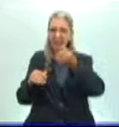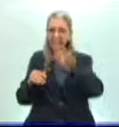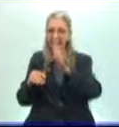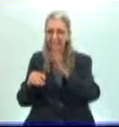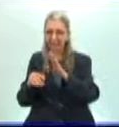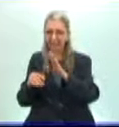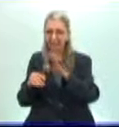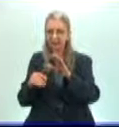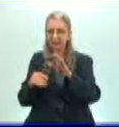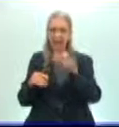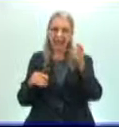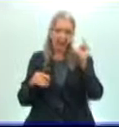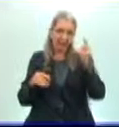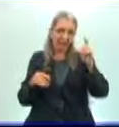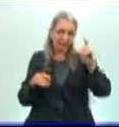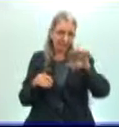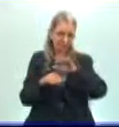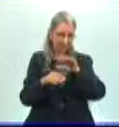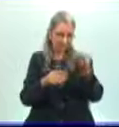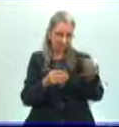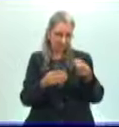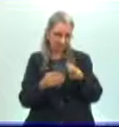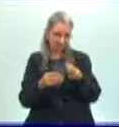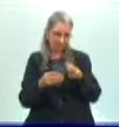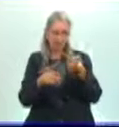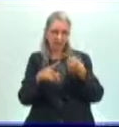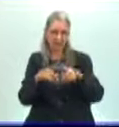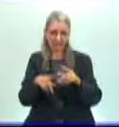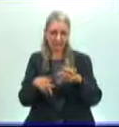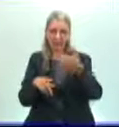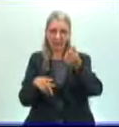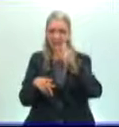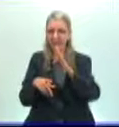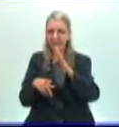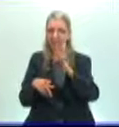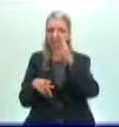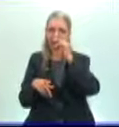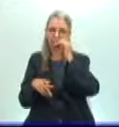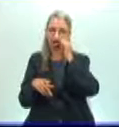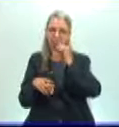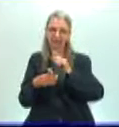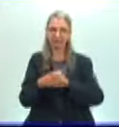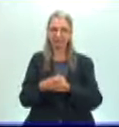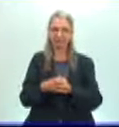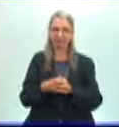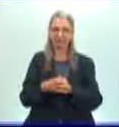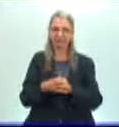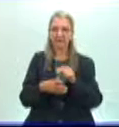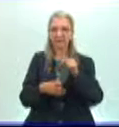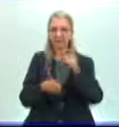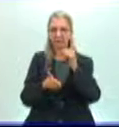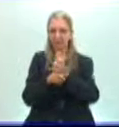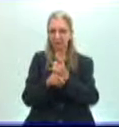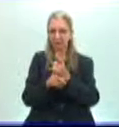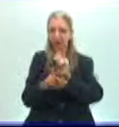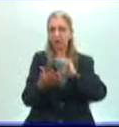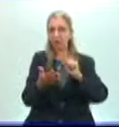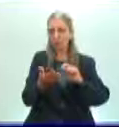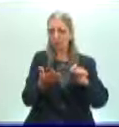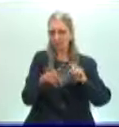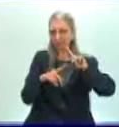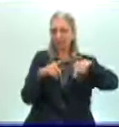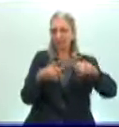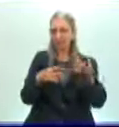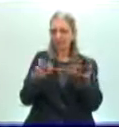que es 4, el ejercicio no los da, y entonces debemos hallar AB. Le doy un breve tiempo para que